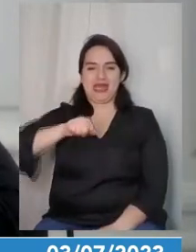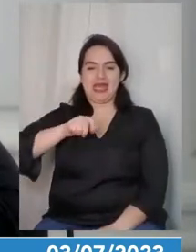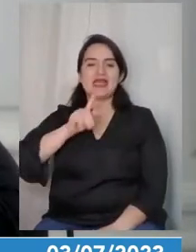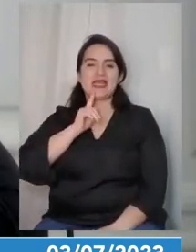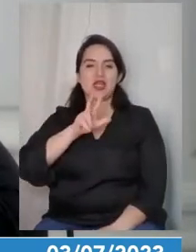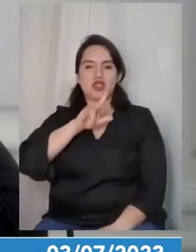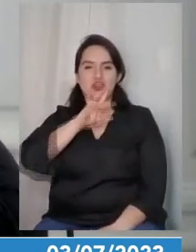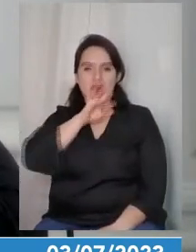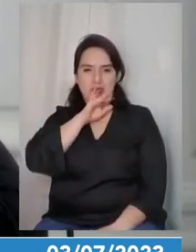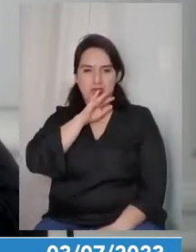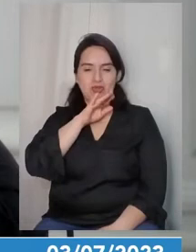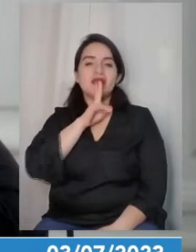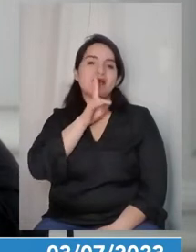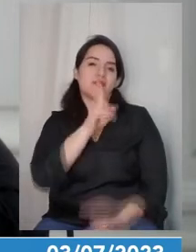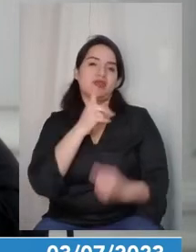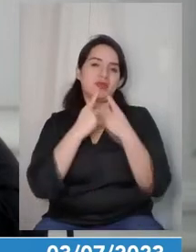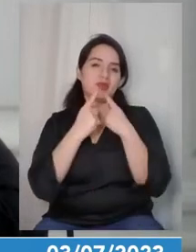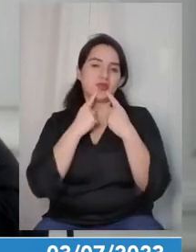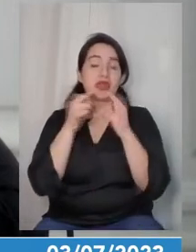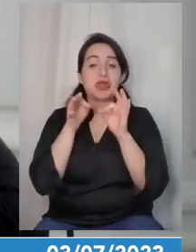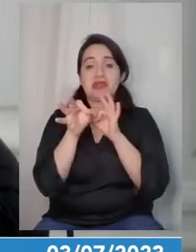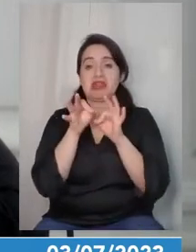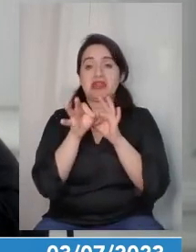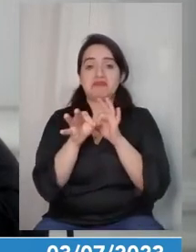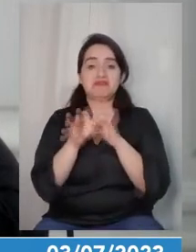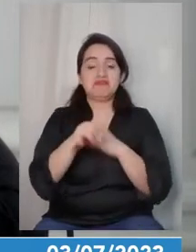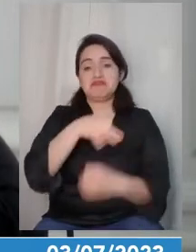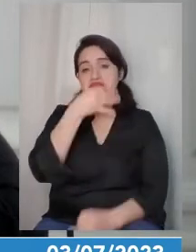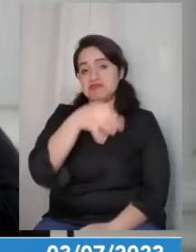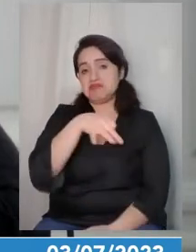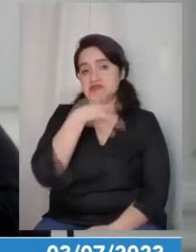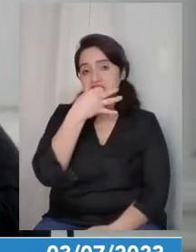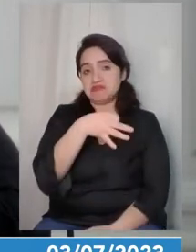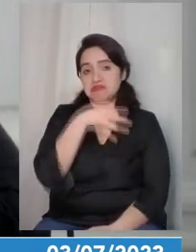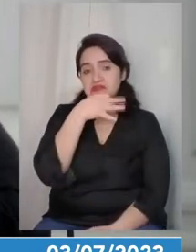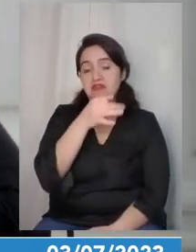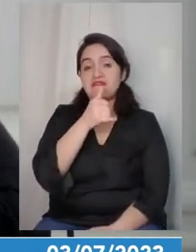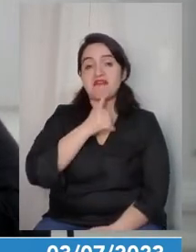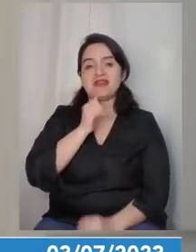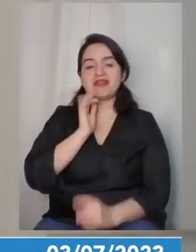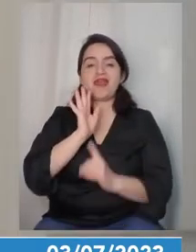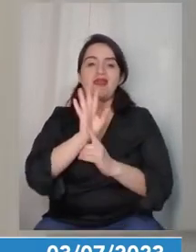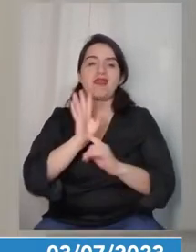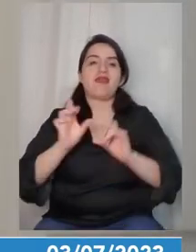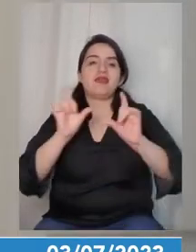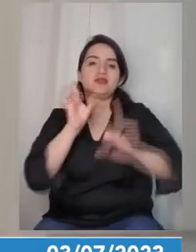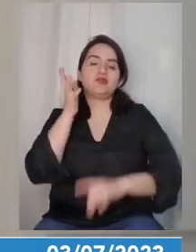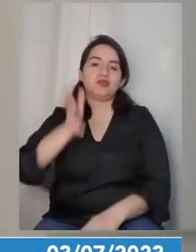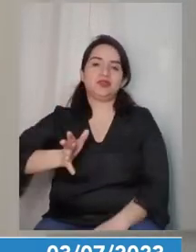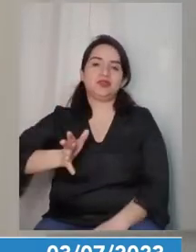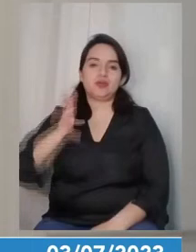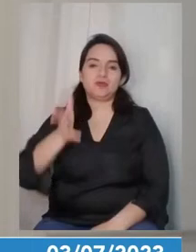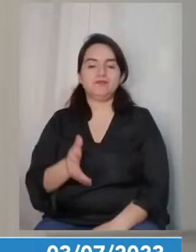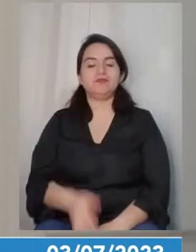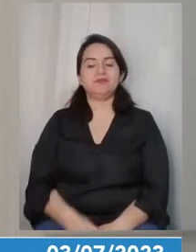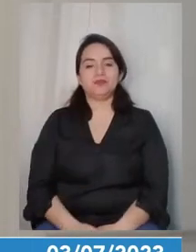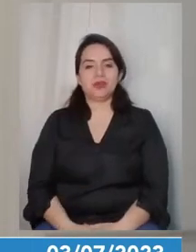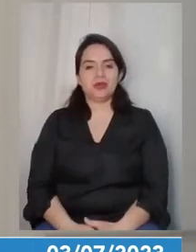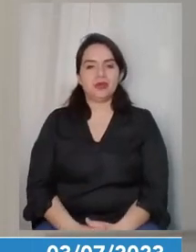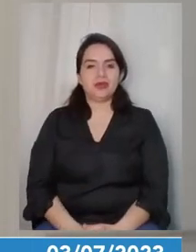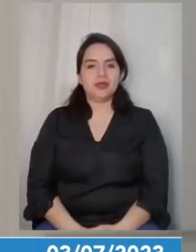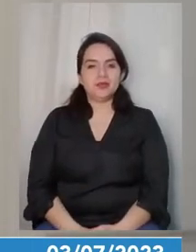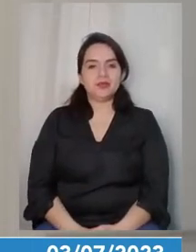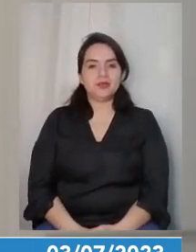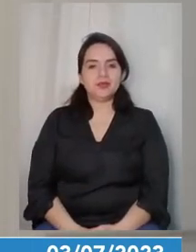los comentarios que a lo mejor te quedaron pendientes de la exposición. Tiene la palabra. Muchas gracias,